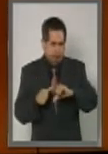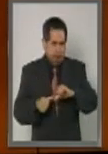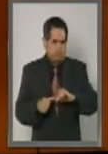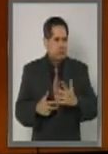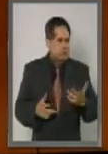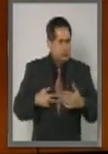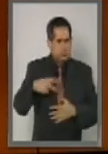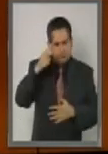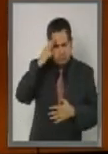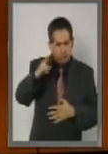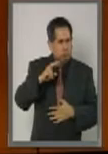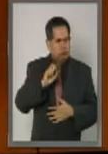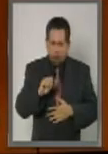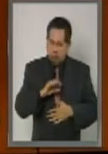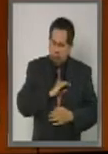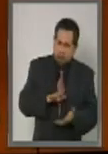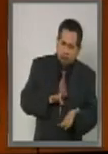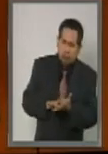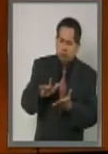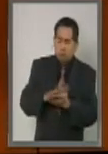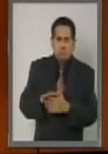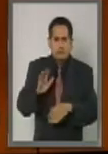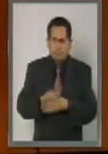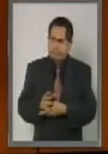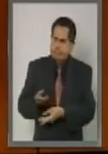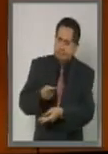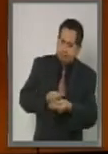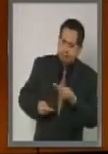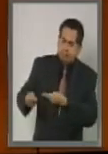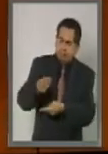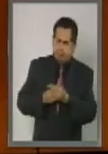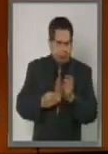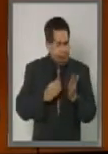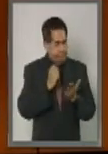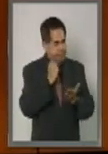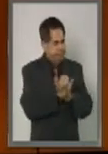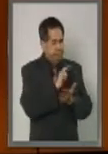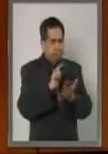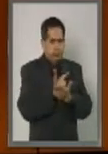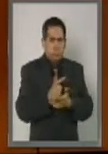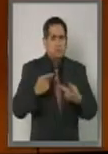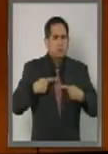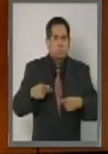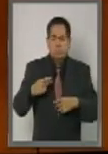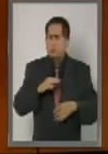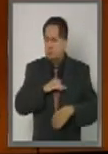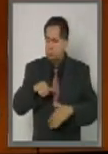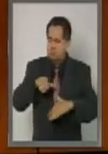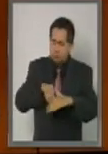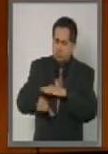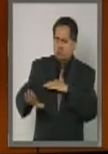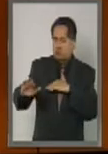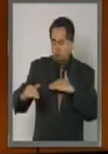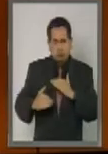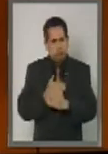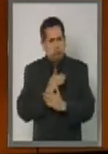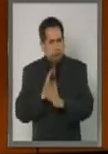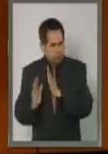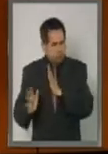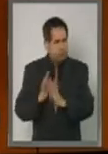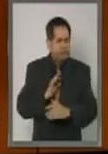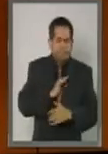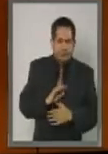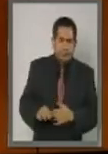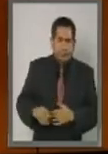de políticas que favorezcan flujos ordenados, seguros y humanos de personas, que traten las causas estructurales